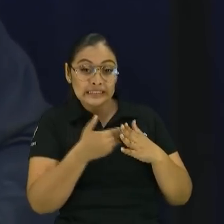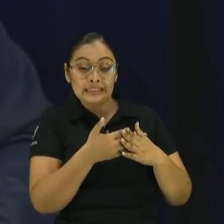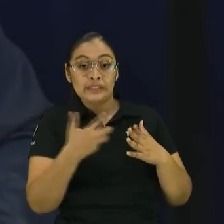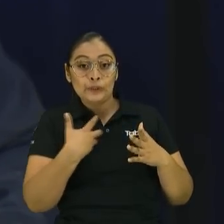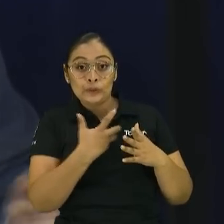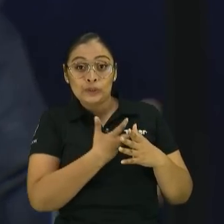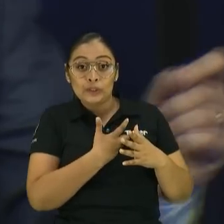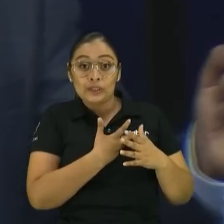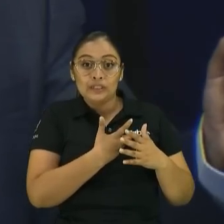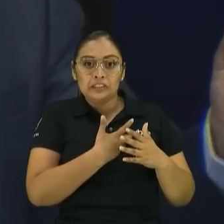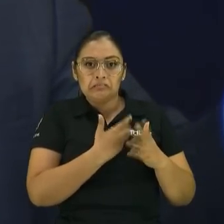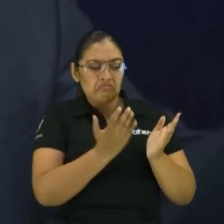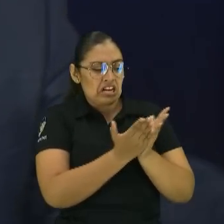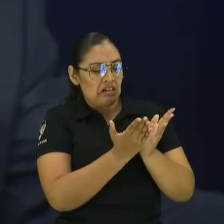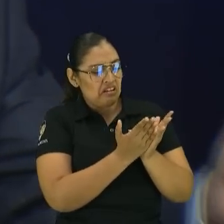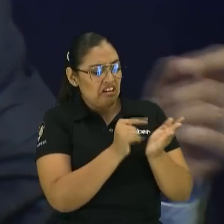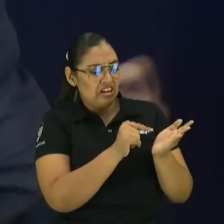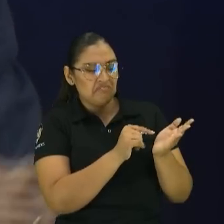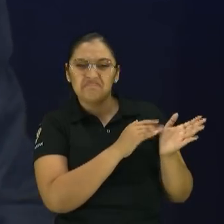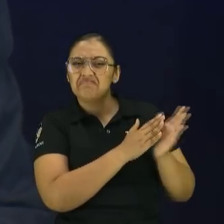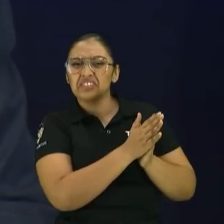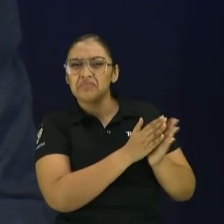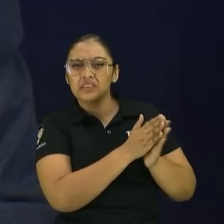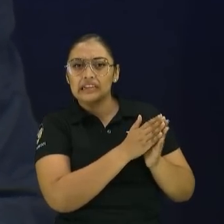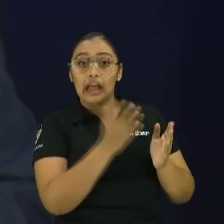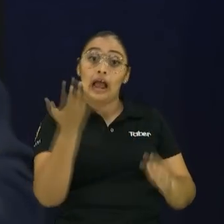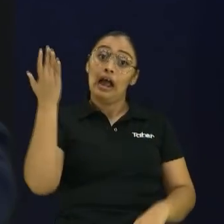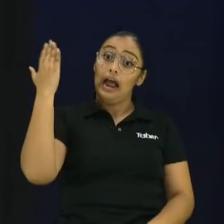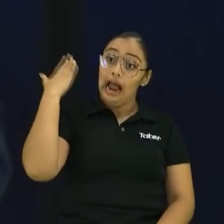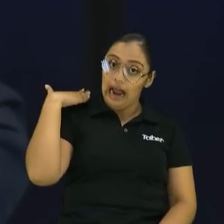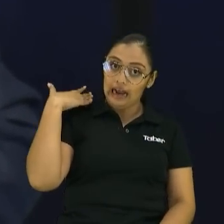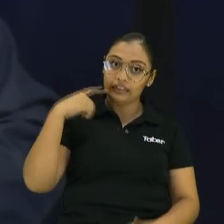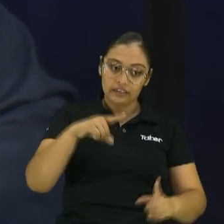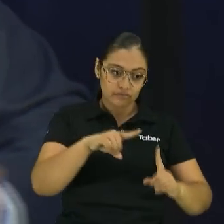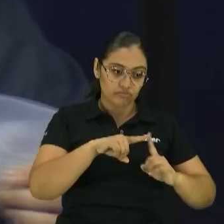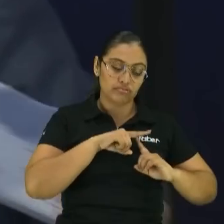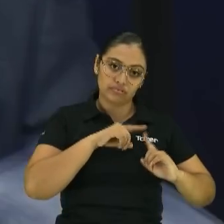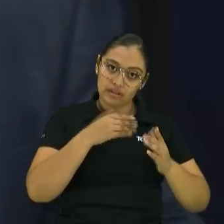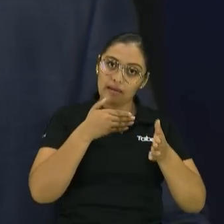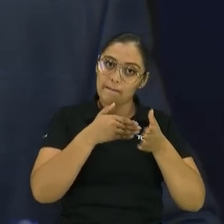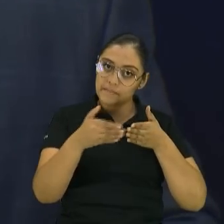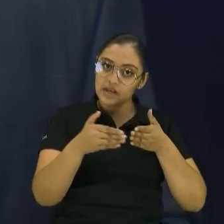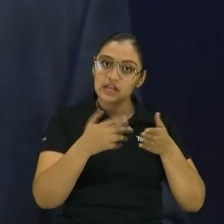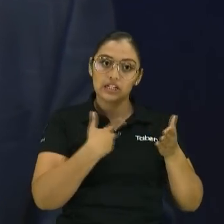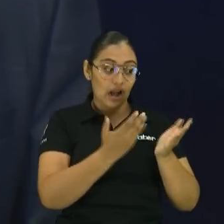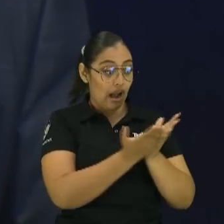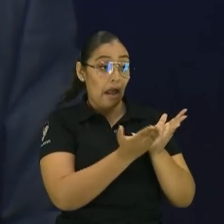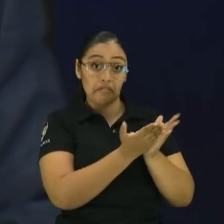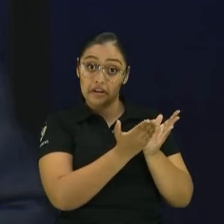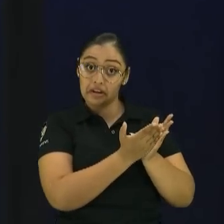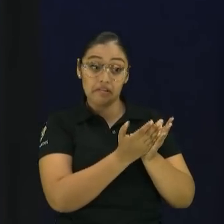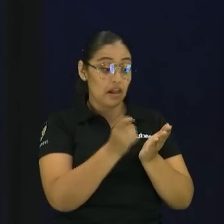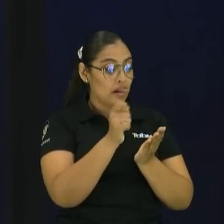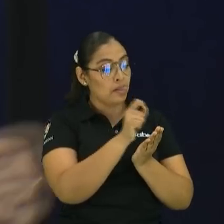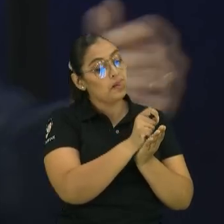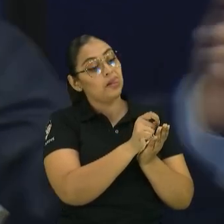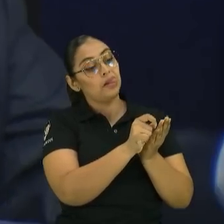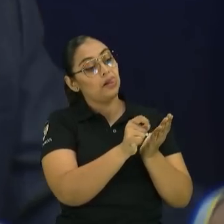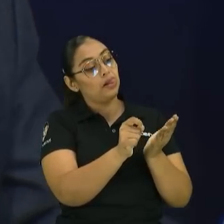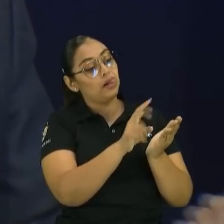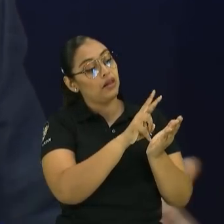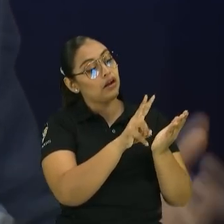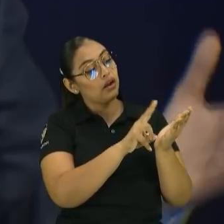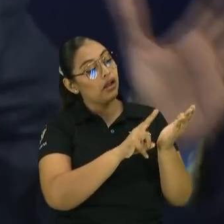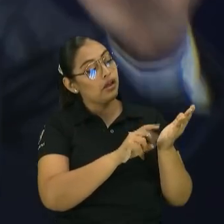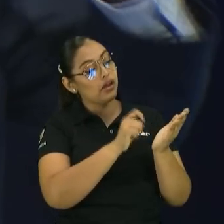subrayabas esa Biblia no la soltabas esa Biblia andaba en tu auto andaba en tu mochila andaba contigo los